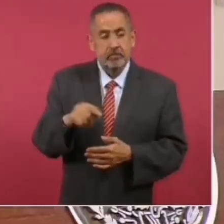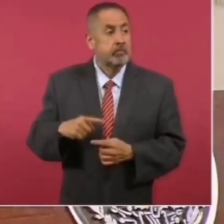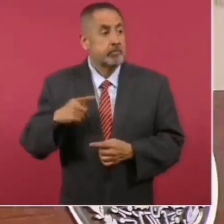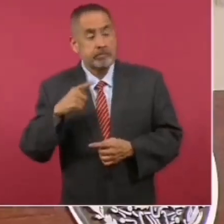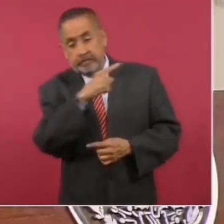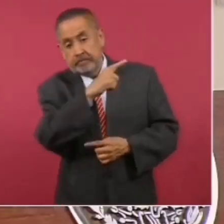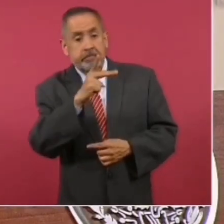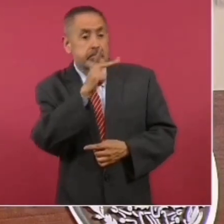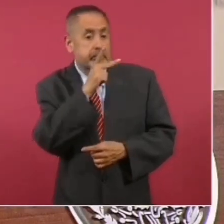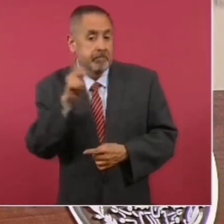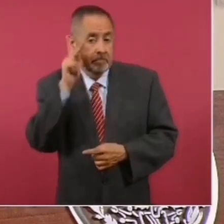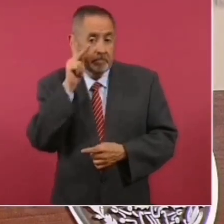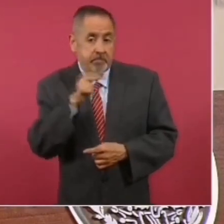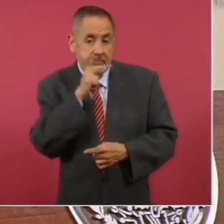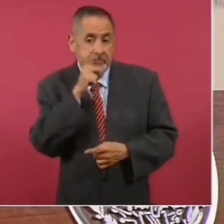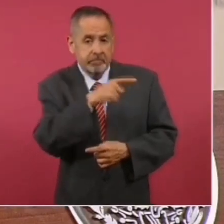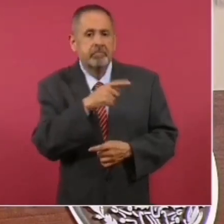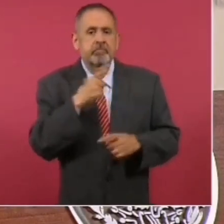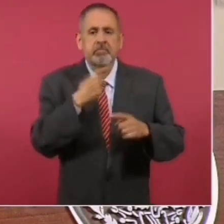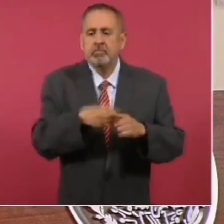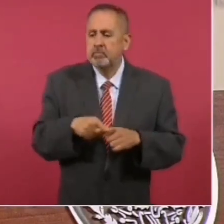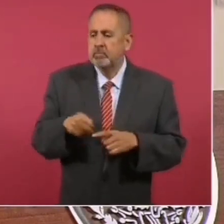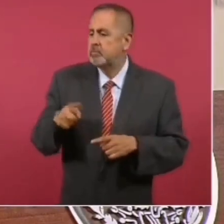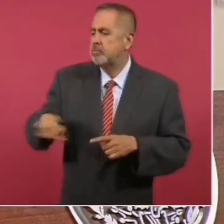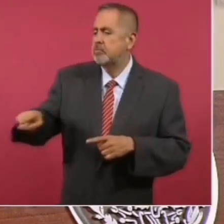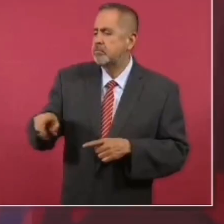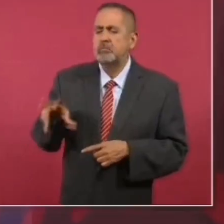pues también excomulgó a todos los liberales.